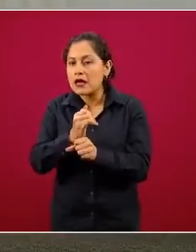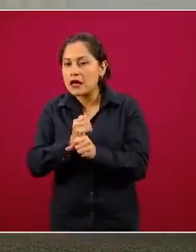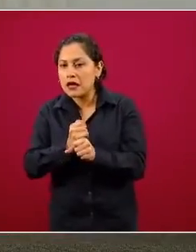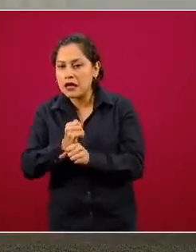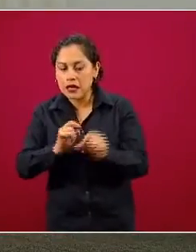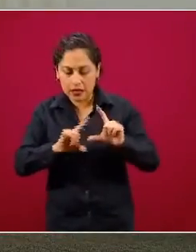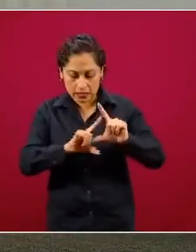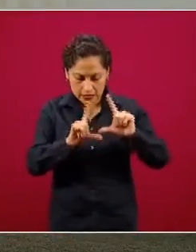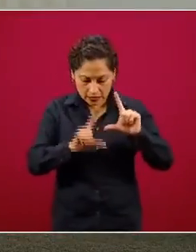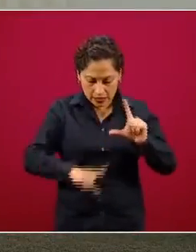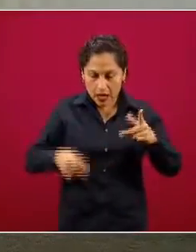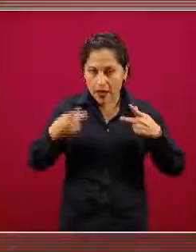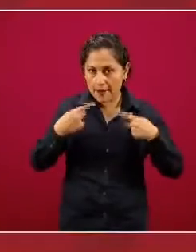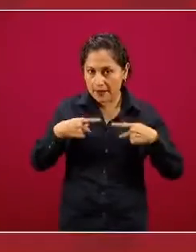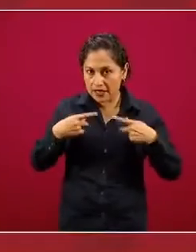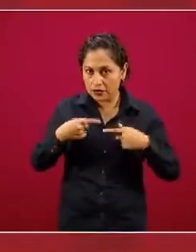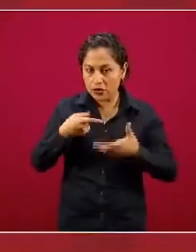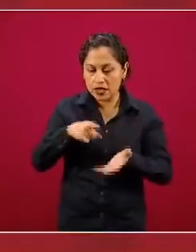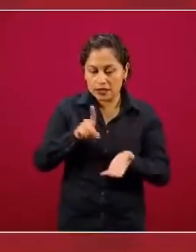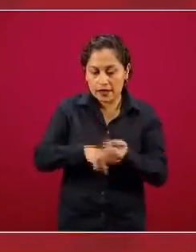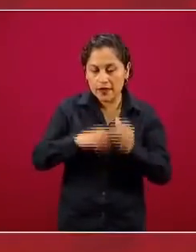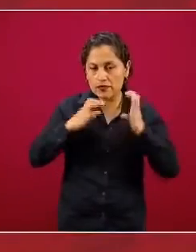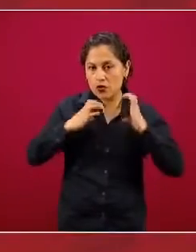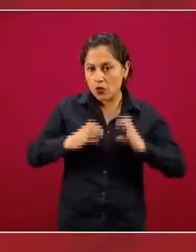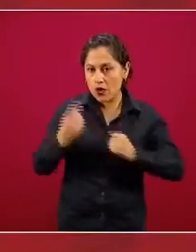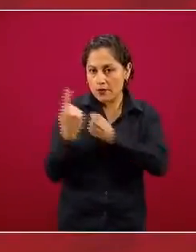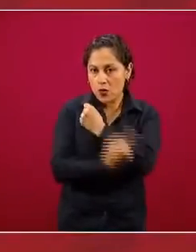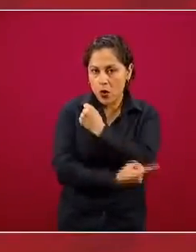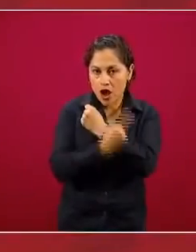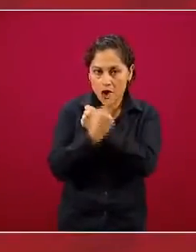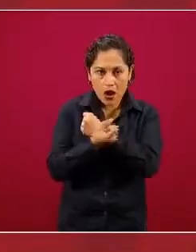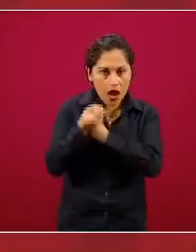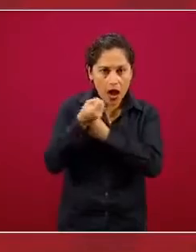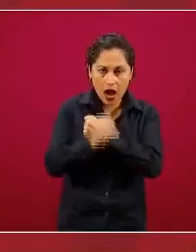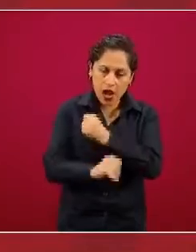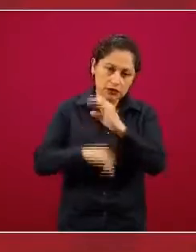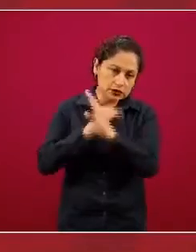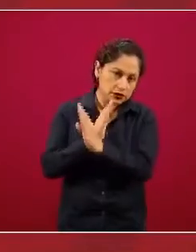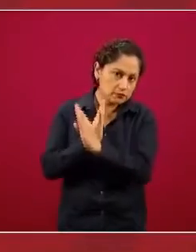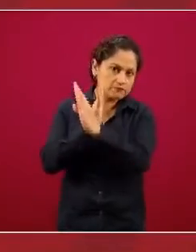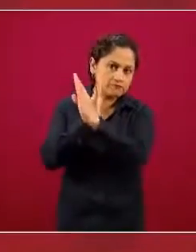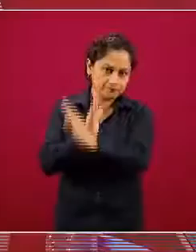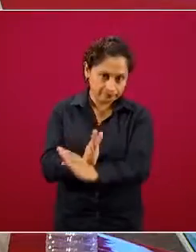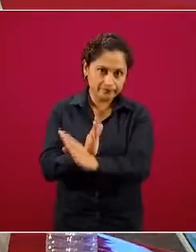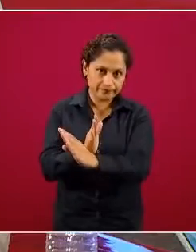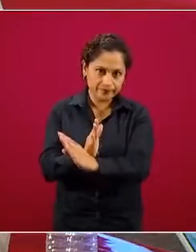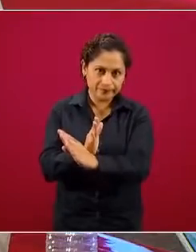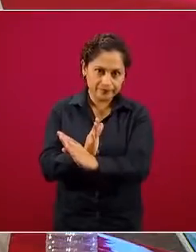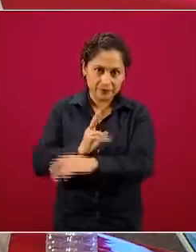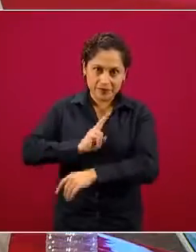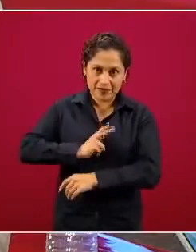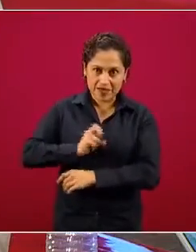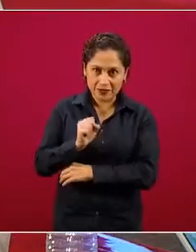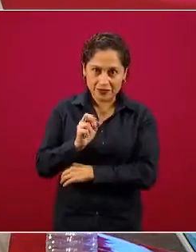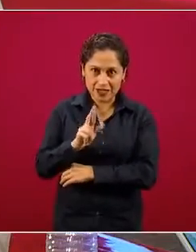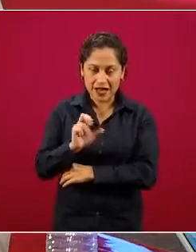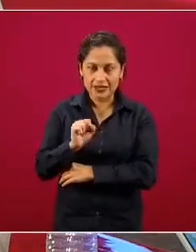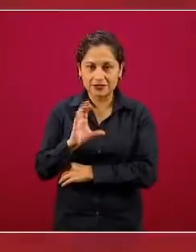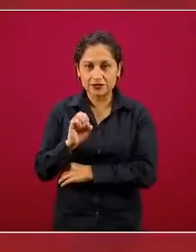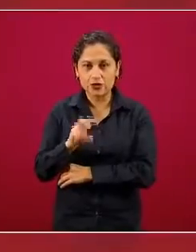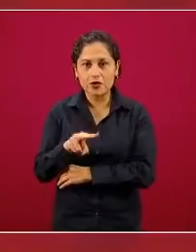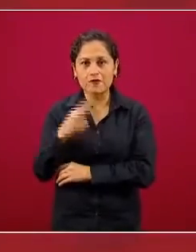tiene anticuerpos contra COVID, contra SARS-CoV-2, y por lo tanto si hemos alcanzado o no el